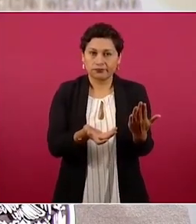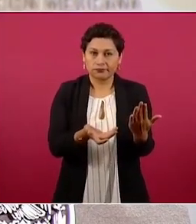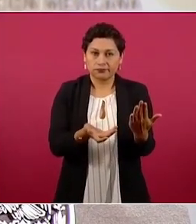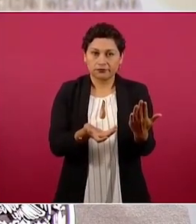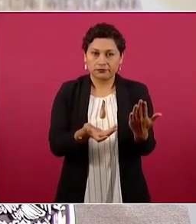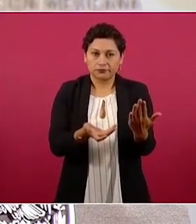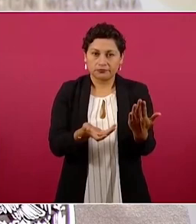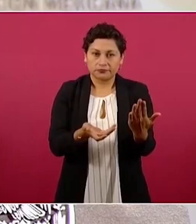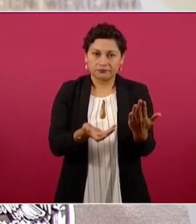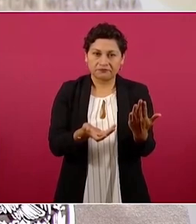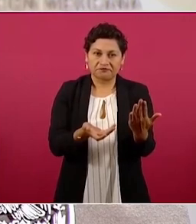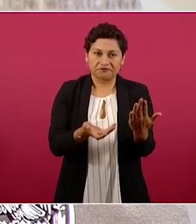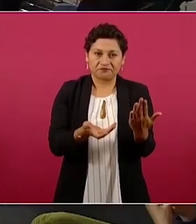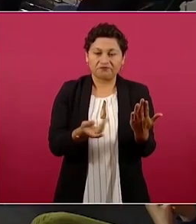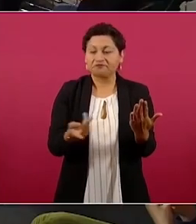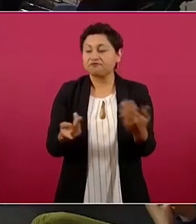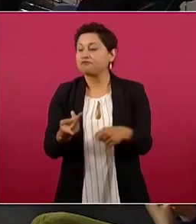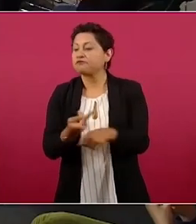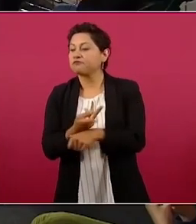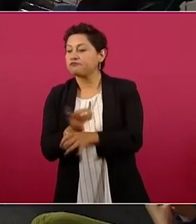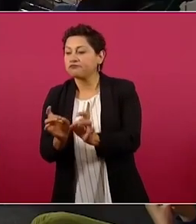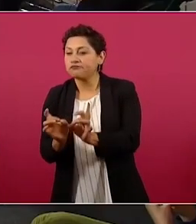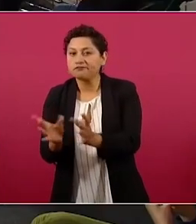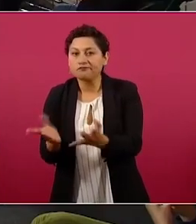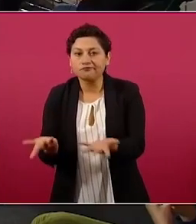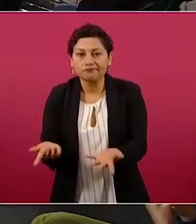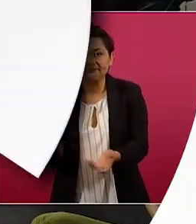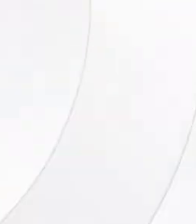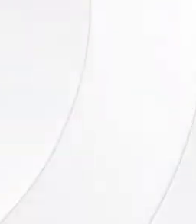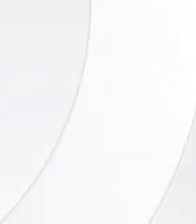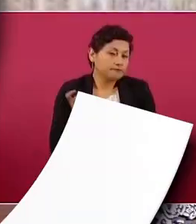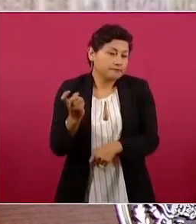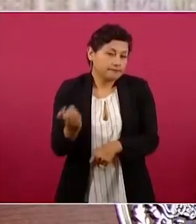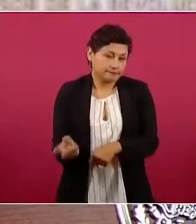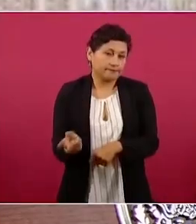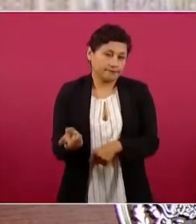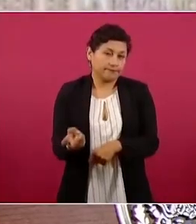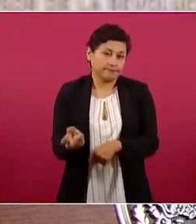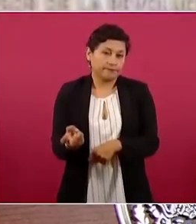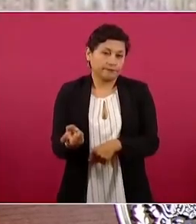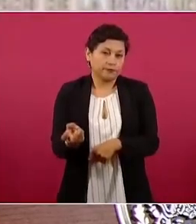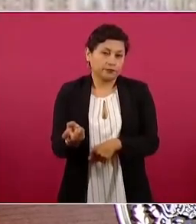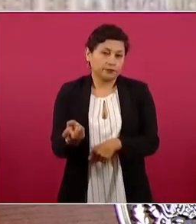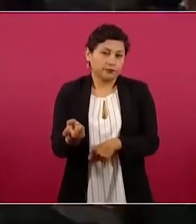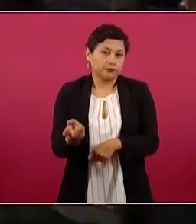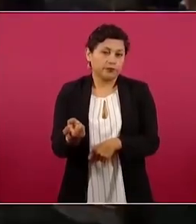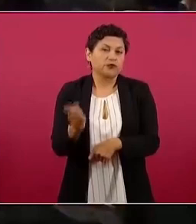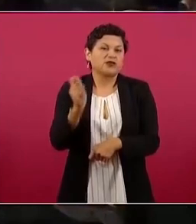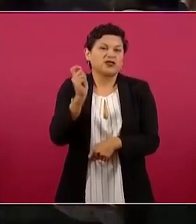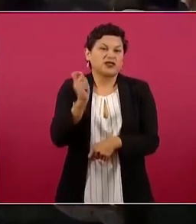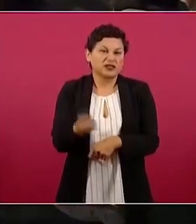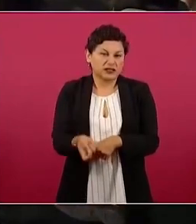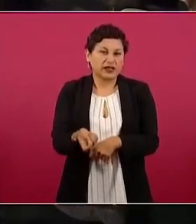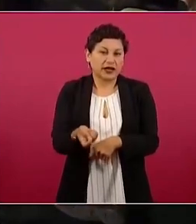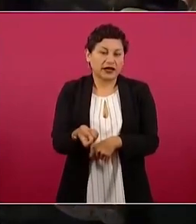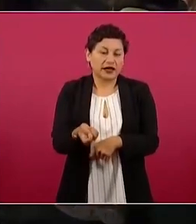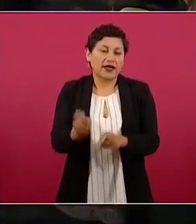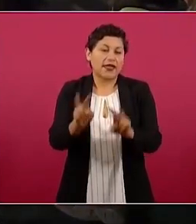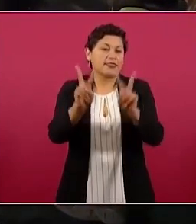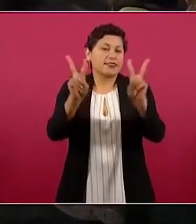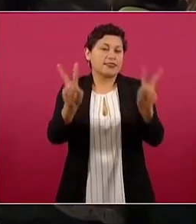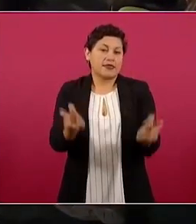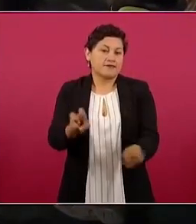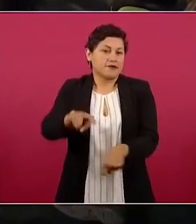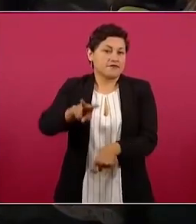las afectaciones, ayudar a las familias. La fabricación de la llamada verdad